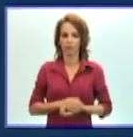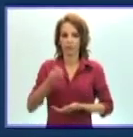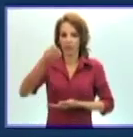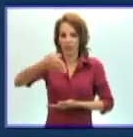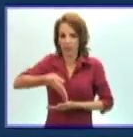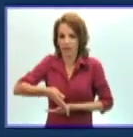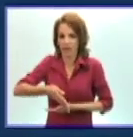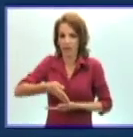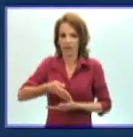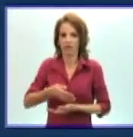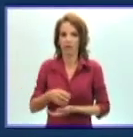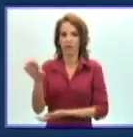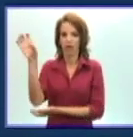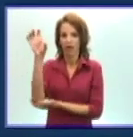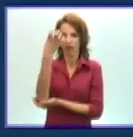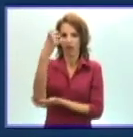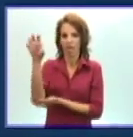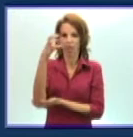Piedra